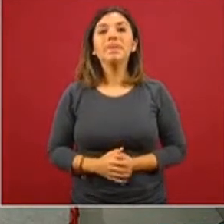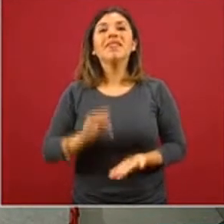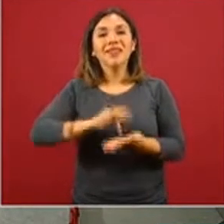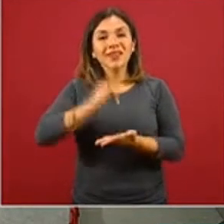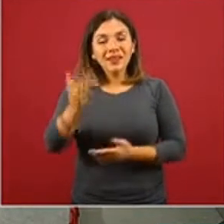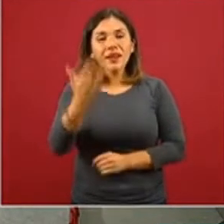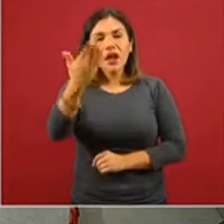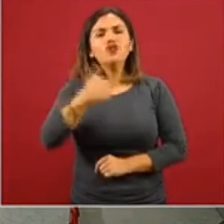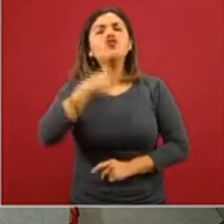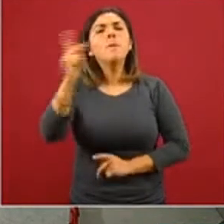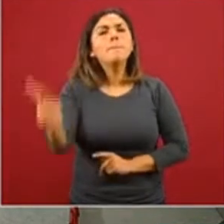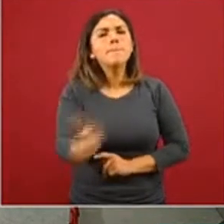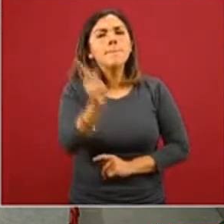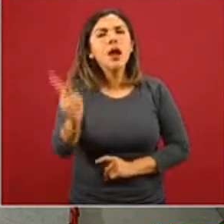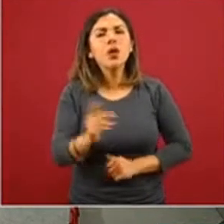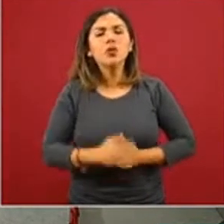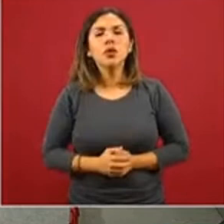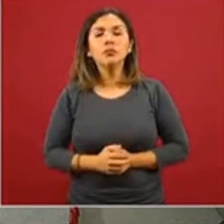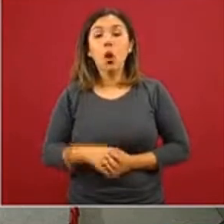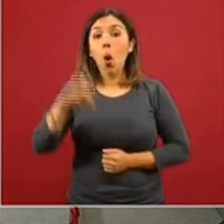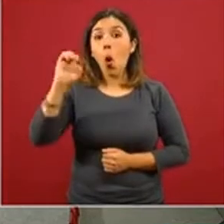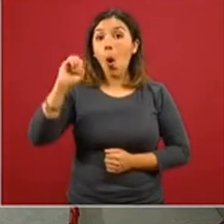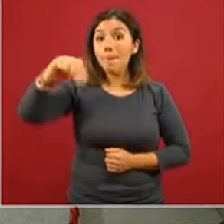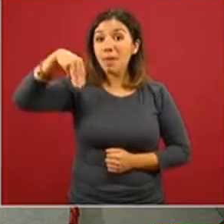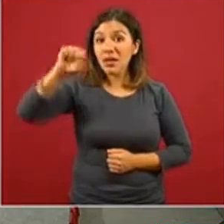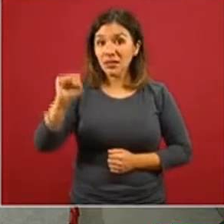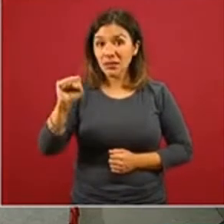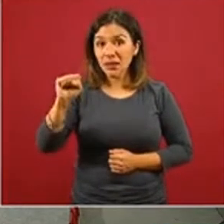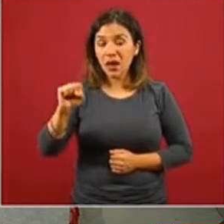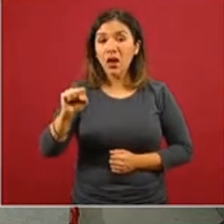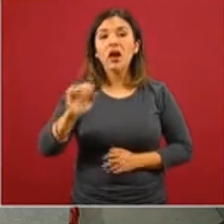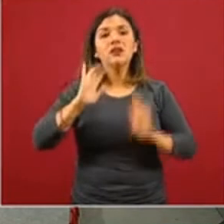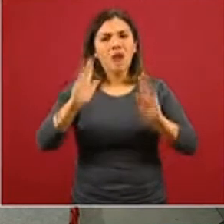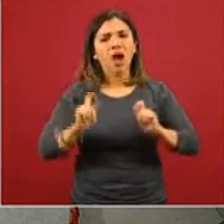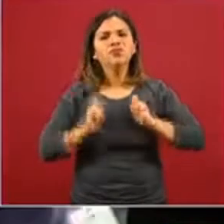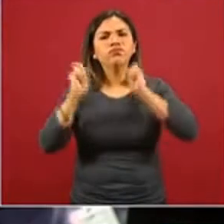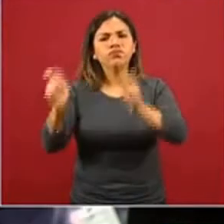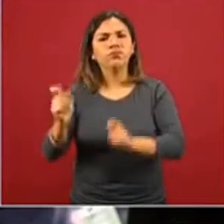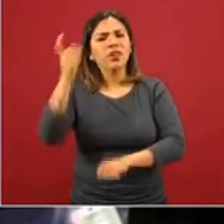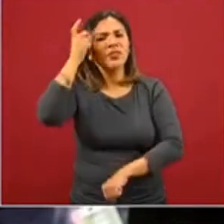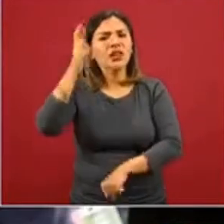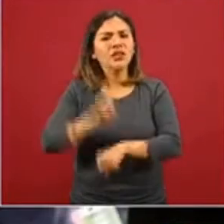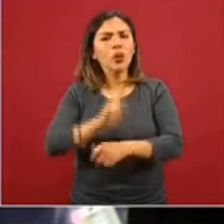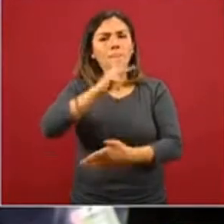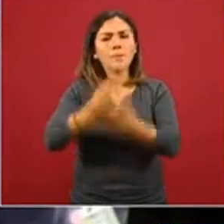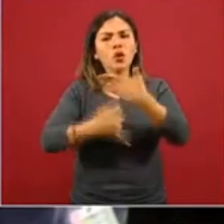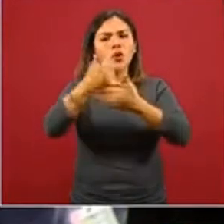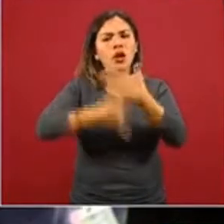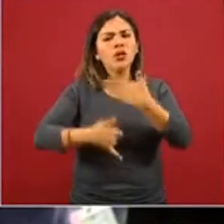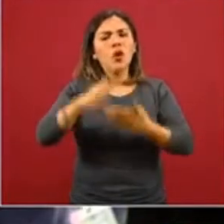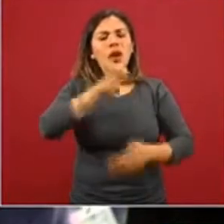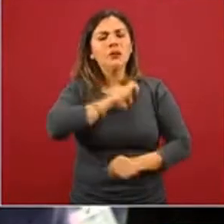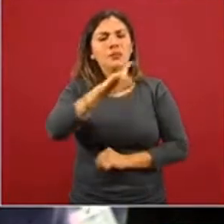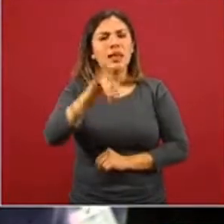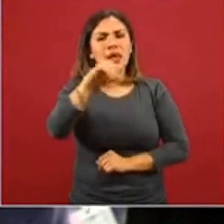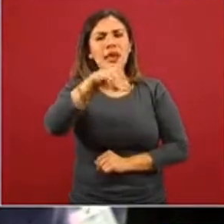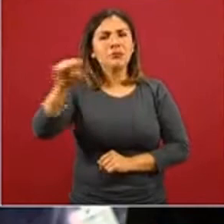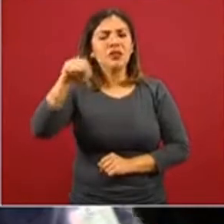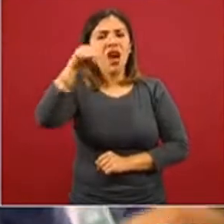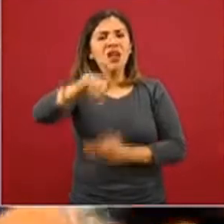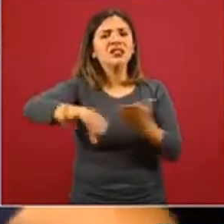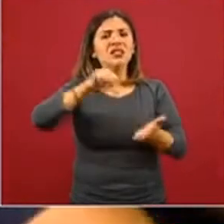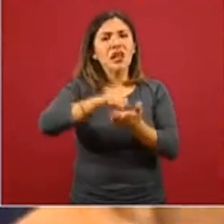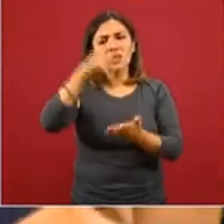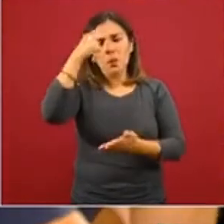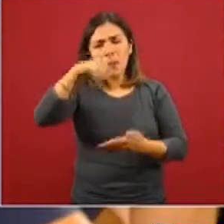Gracias, doctor. Preguntarle, la OMS designó a la División de Proyectos Especiales del IMSS como centro